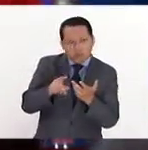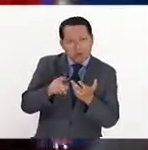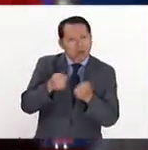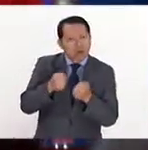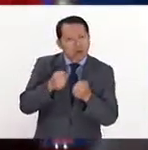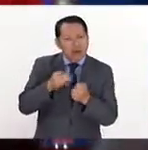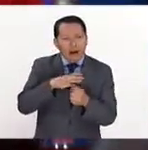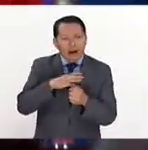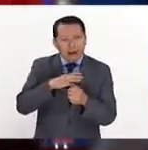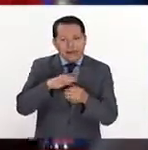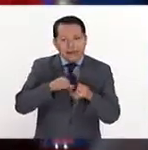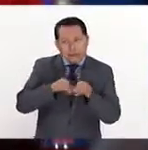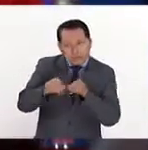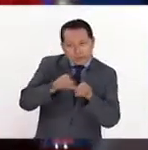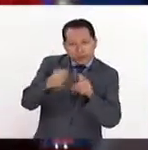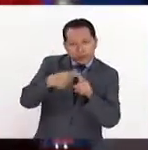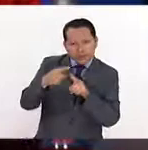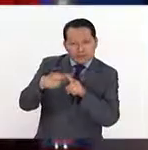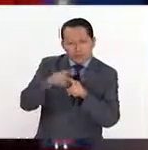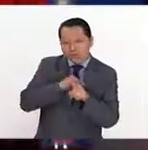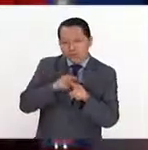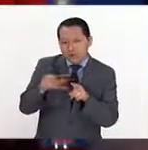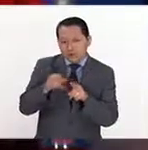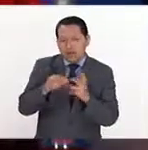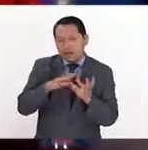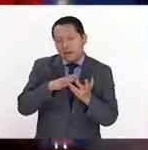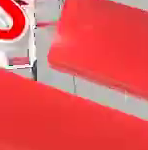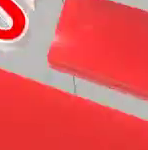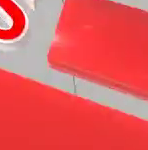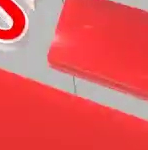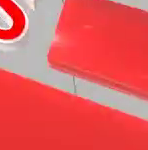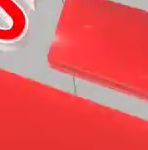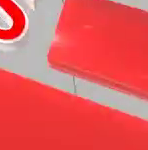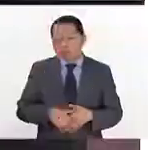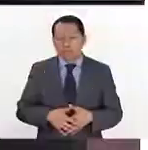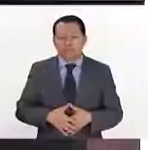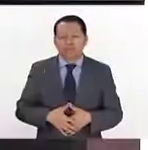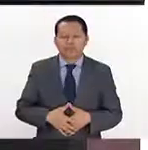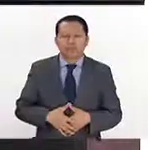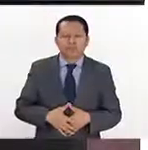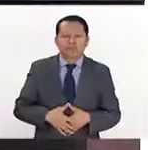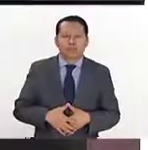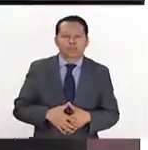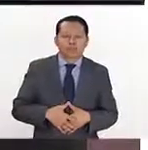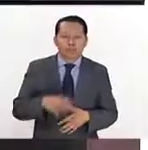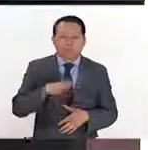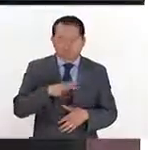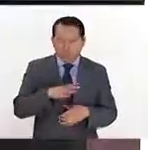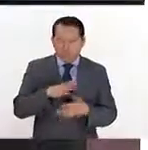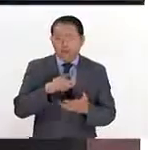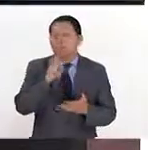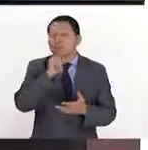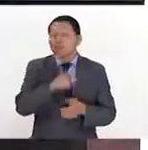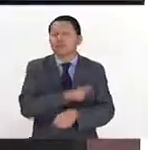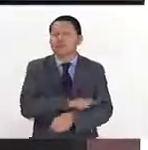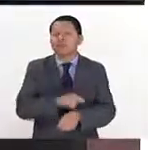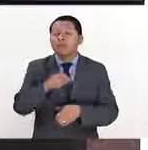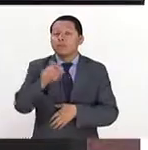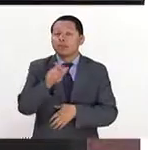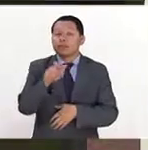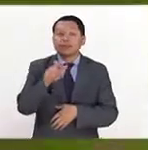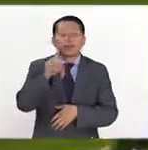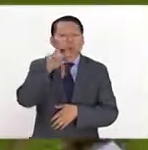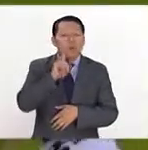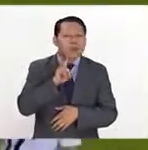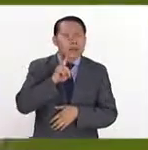trabajados tácticamente, en eso es un sello italiano. Media temporada de la Liga MX Femenil,